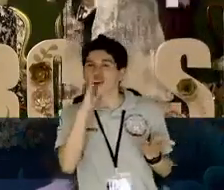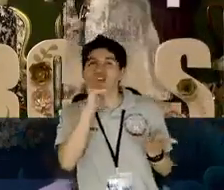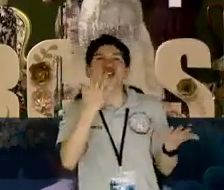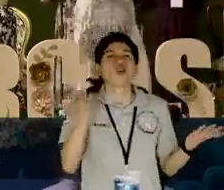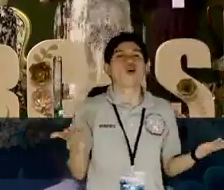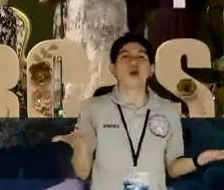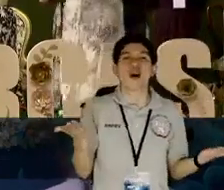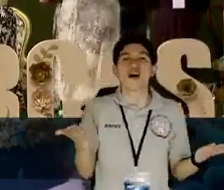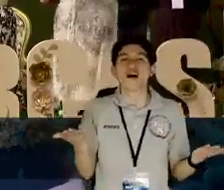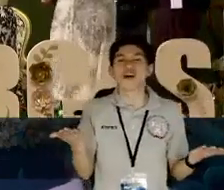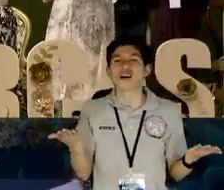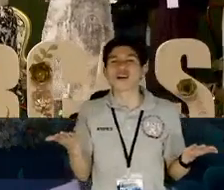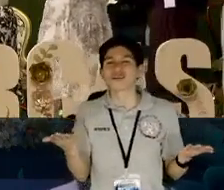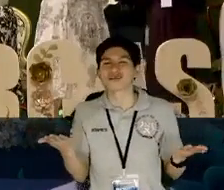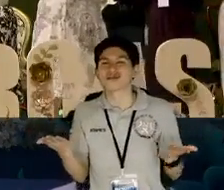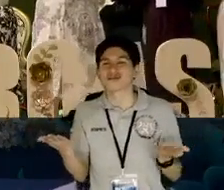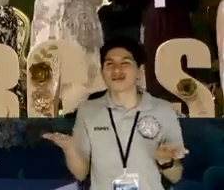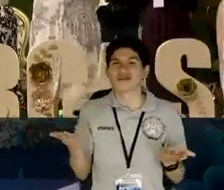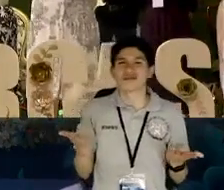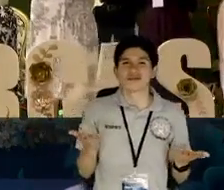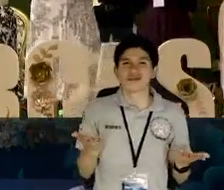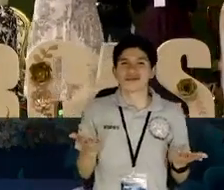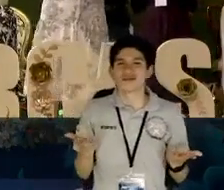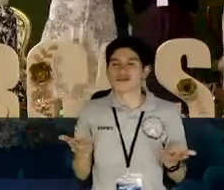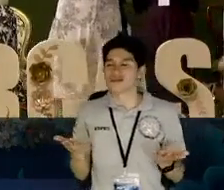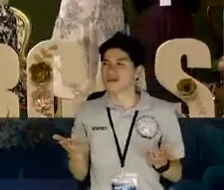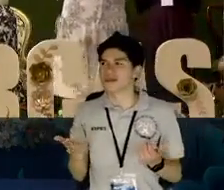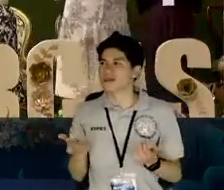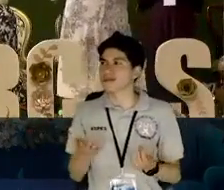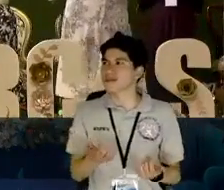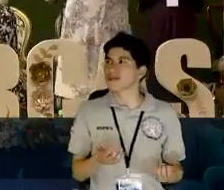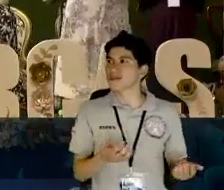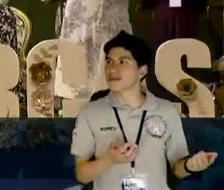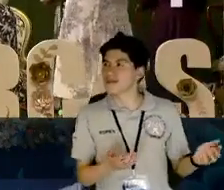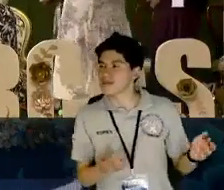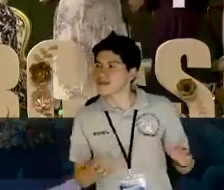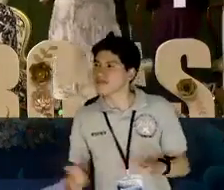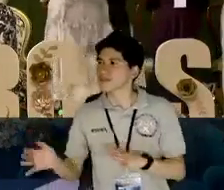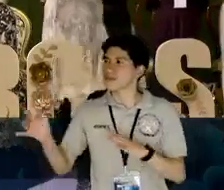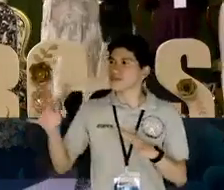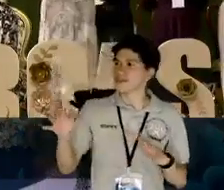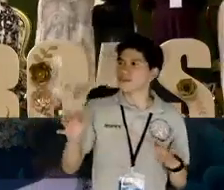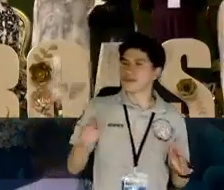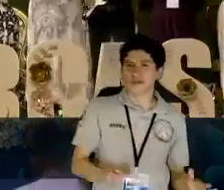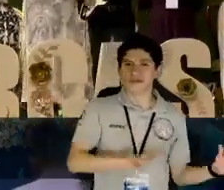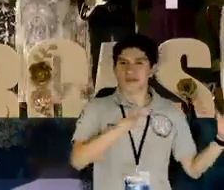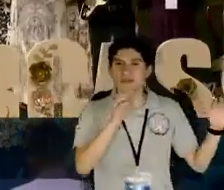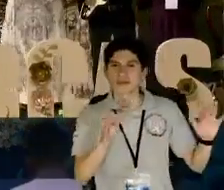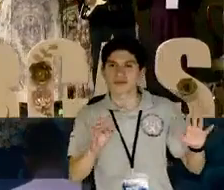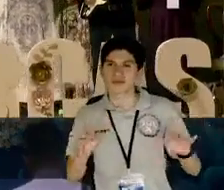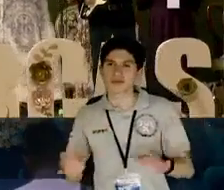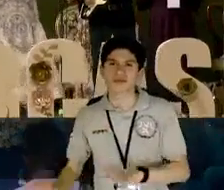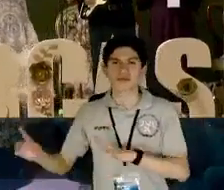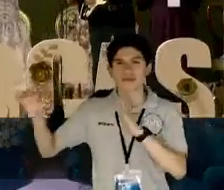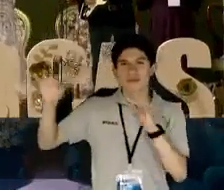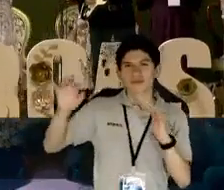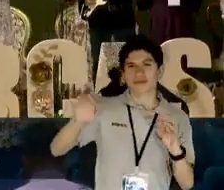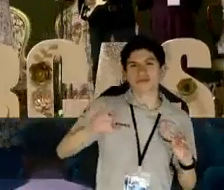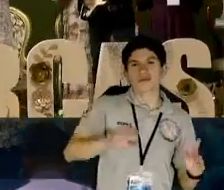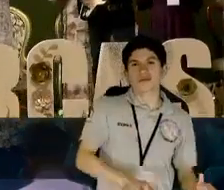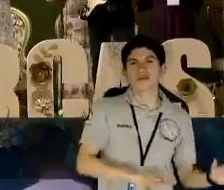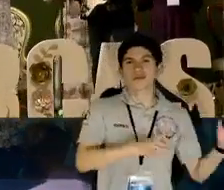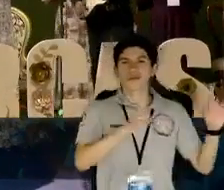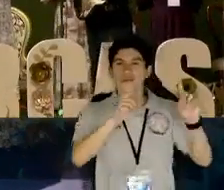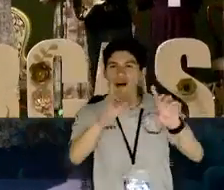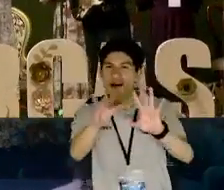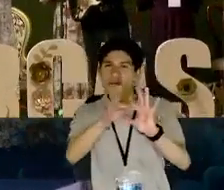si Él ha sido bueno? Han habido días tristes, sí, momentos duros también, pero en la